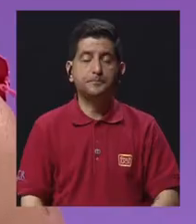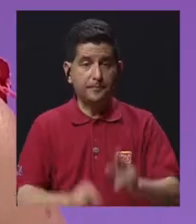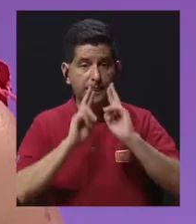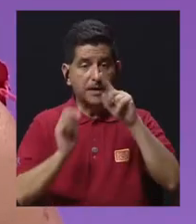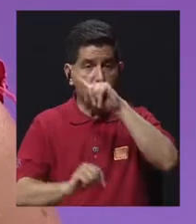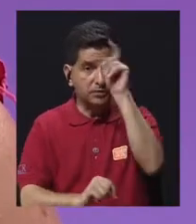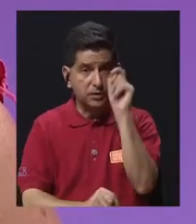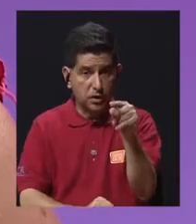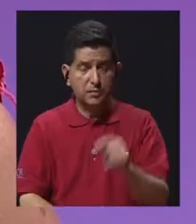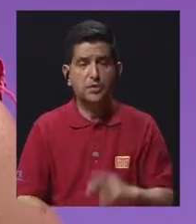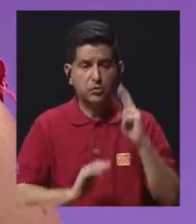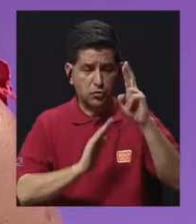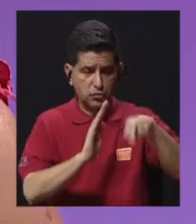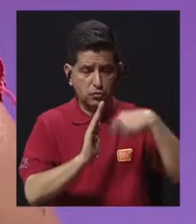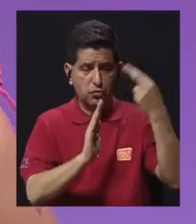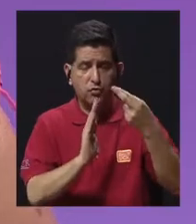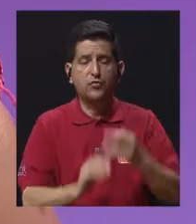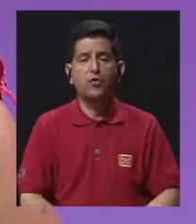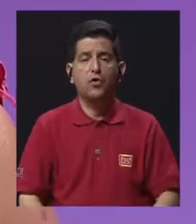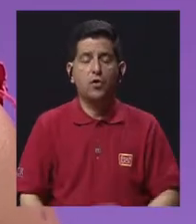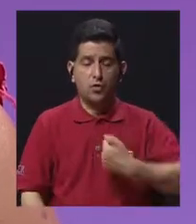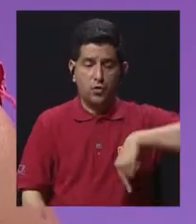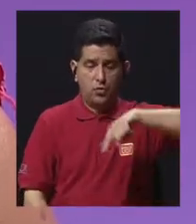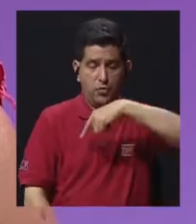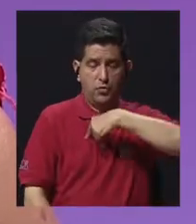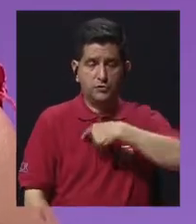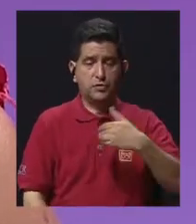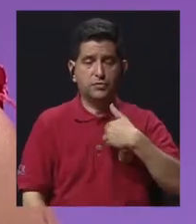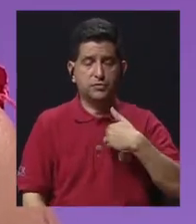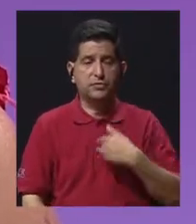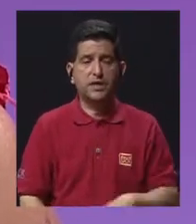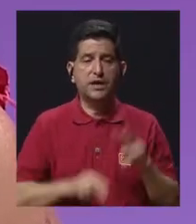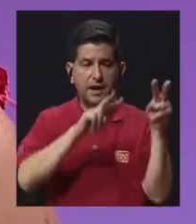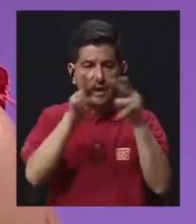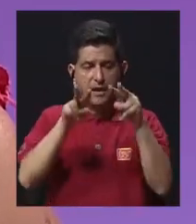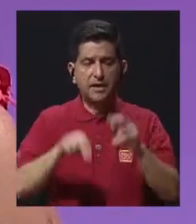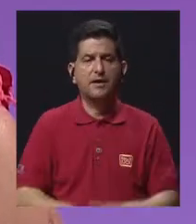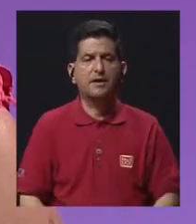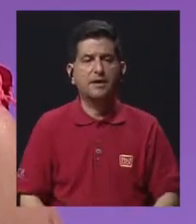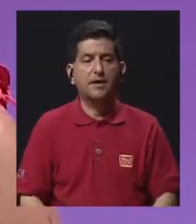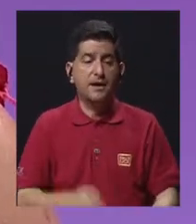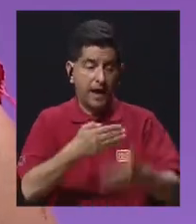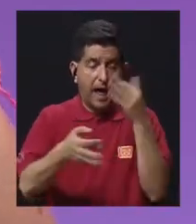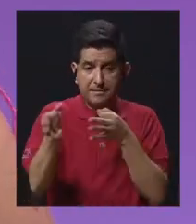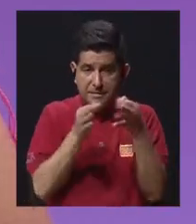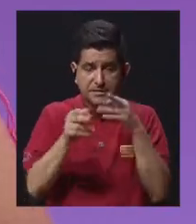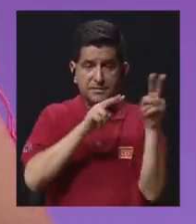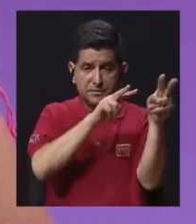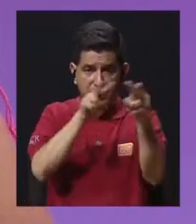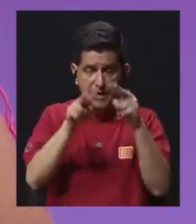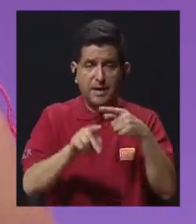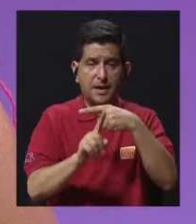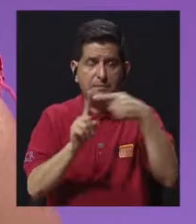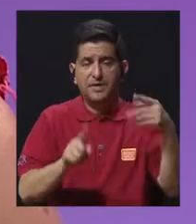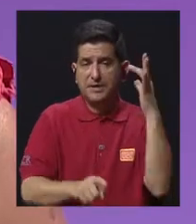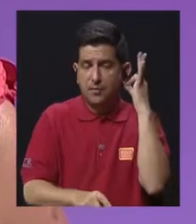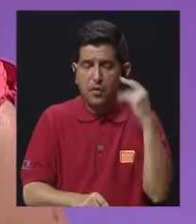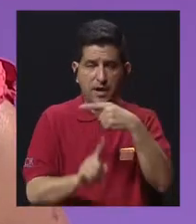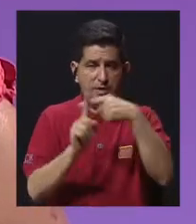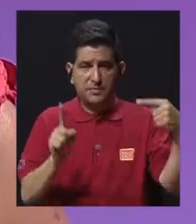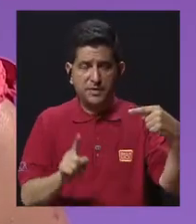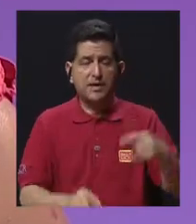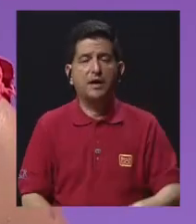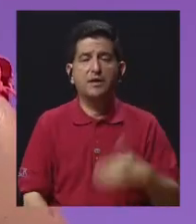Respondiendo a la pregunta del papel que nosotros jugamos en el observatorio, como decía antes, somos la mitad mujeres y